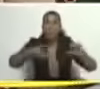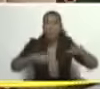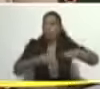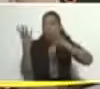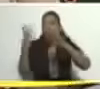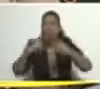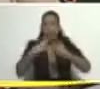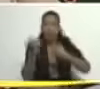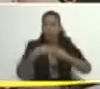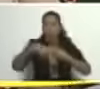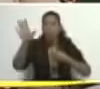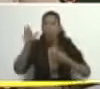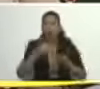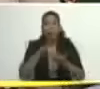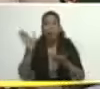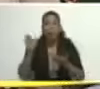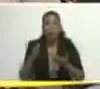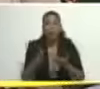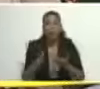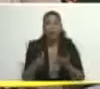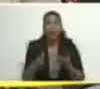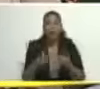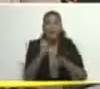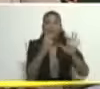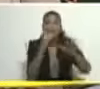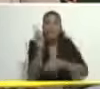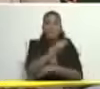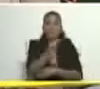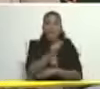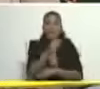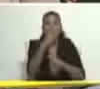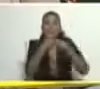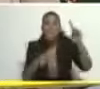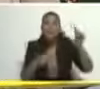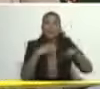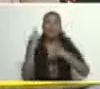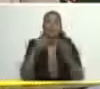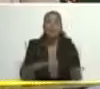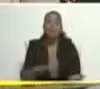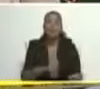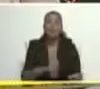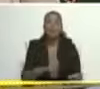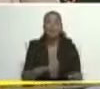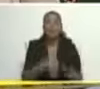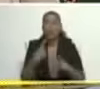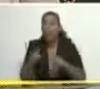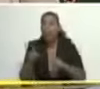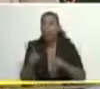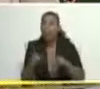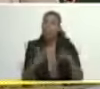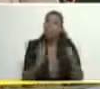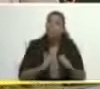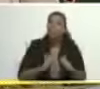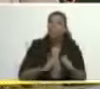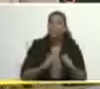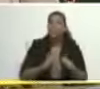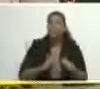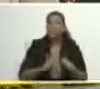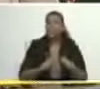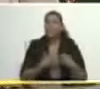fuera. En 6 meses, la mitad murió y otros